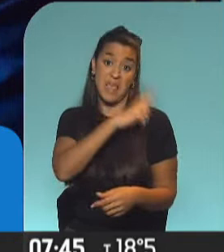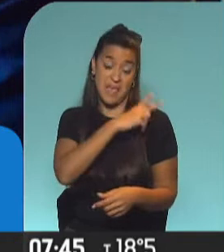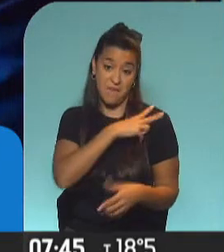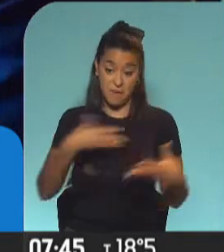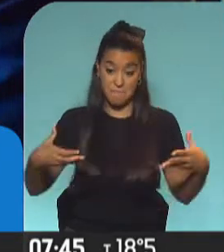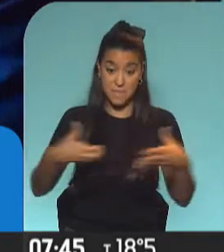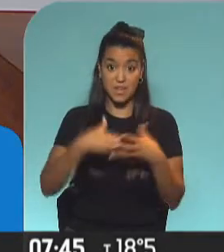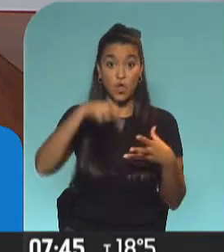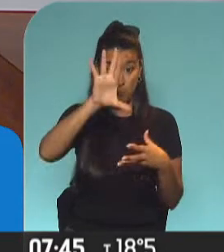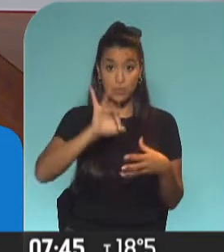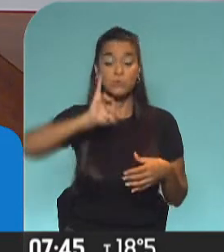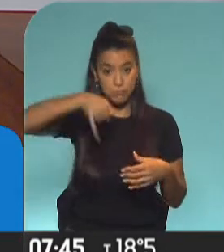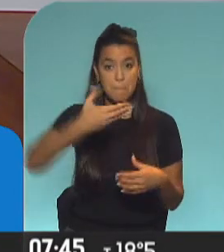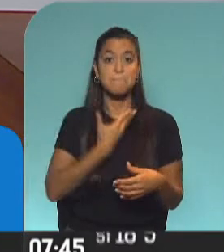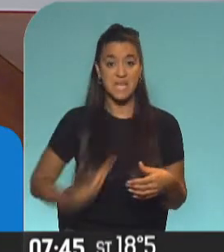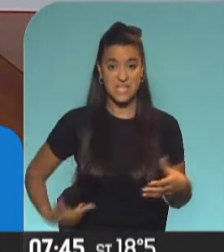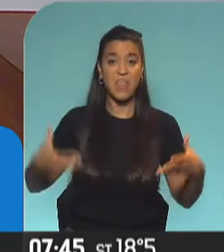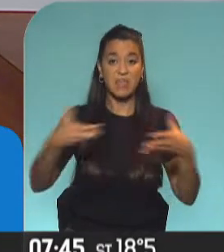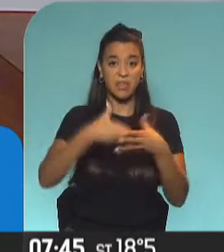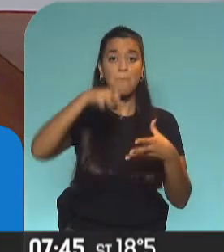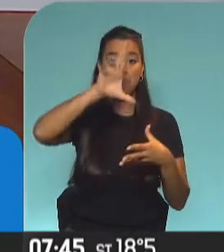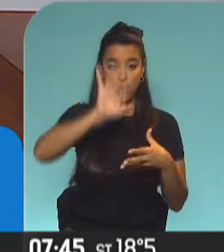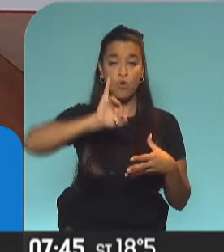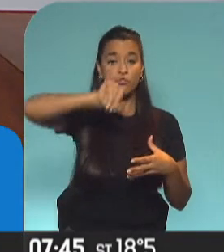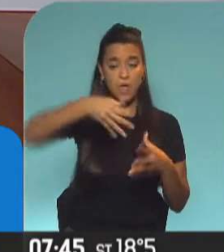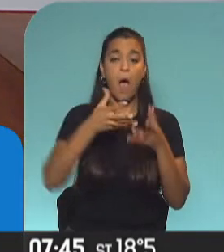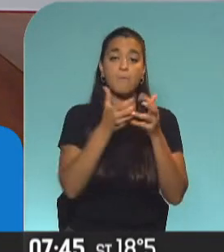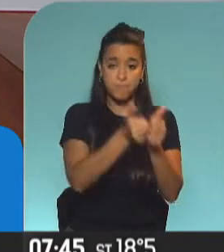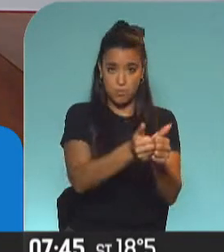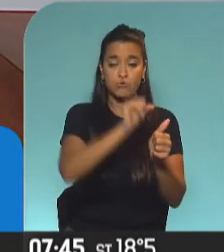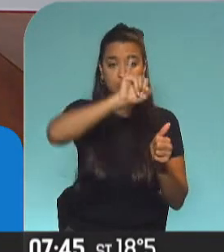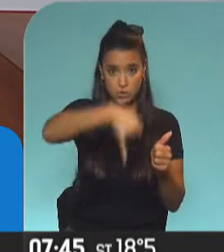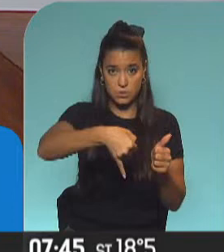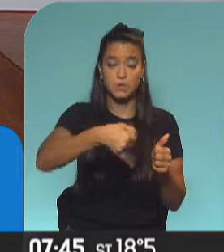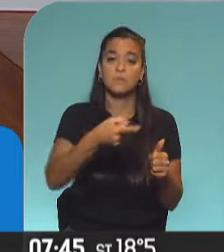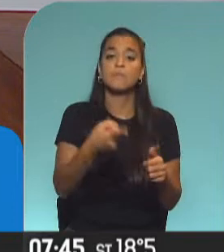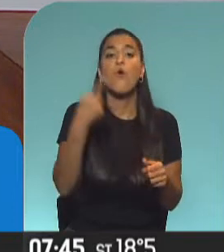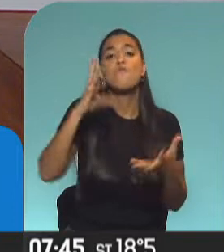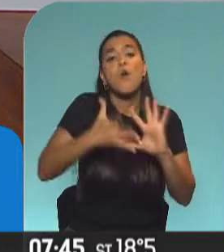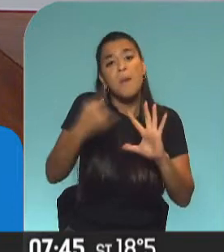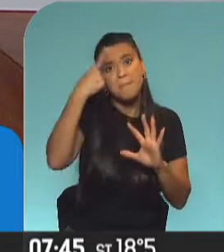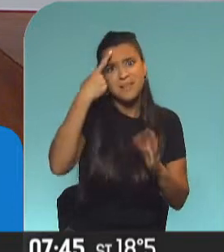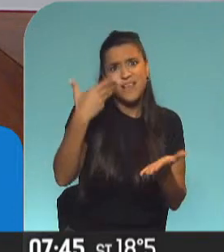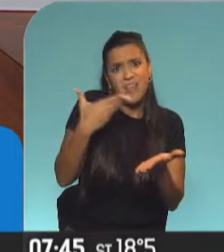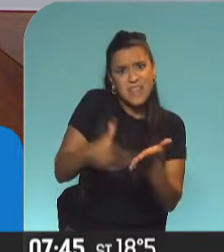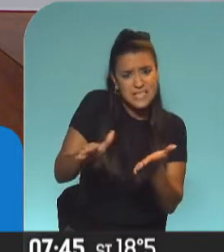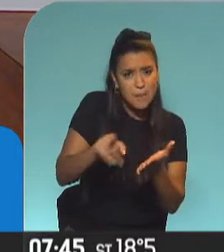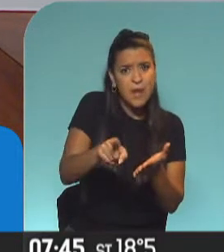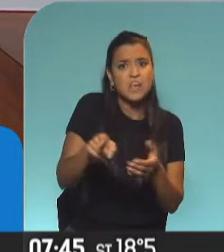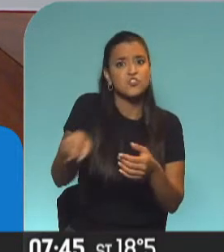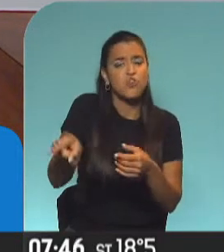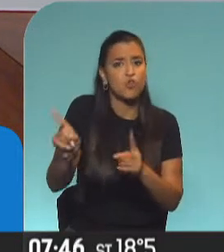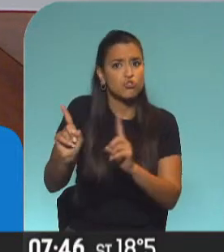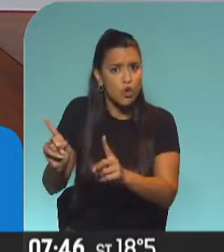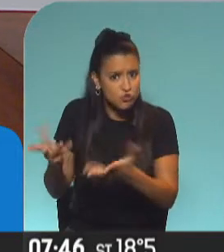del partido. Exactamente, presidenta del PRO, exactamente. Claro. Respaldó entonces estas posiciones tan discriminatorias hacia los